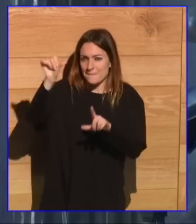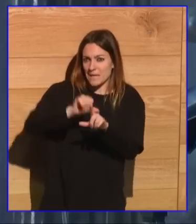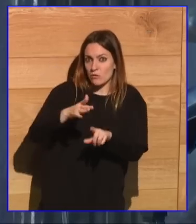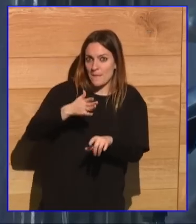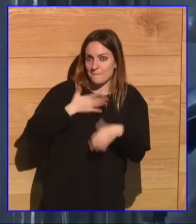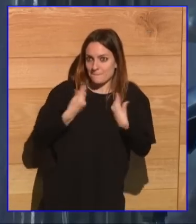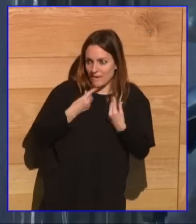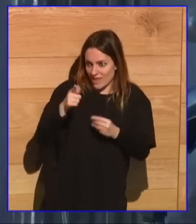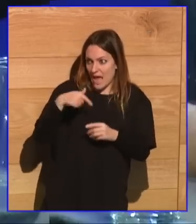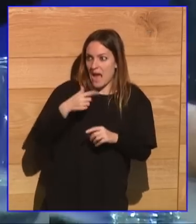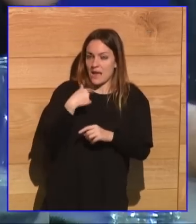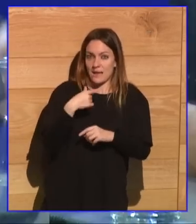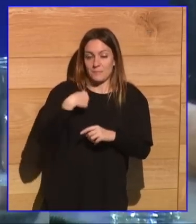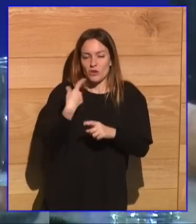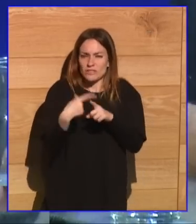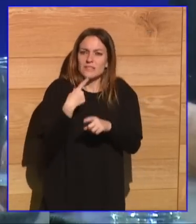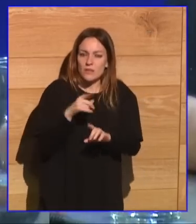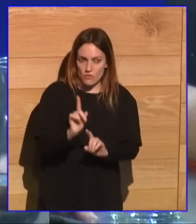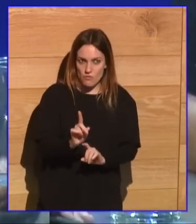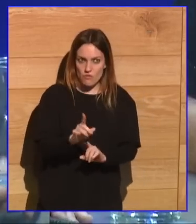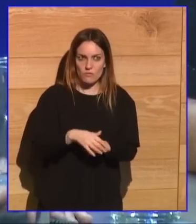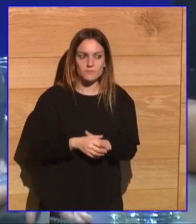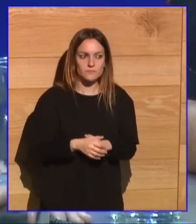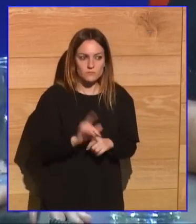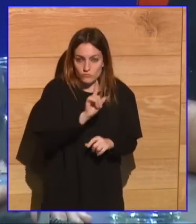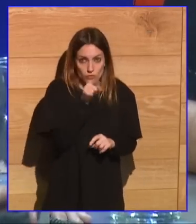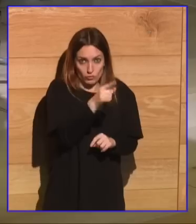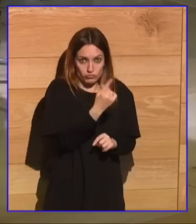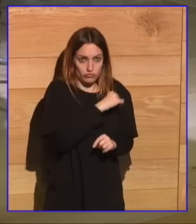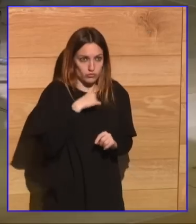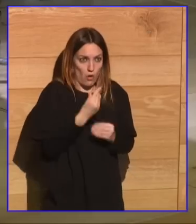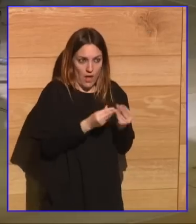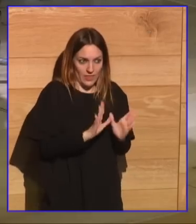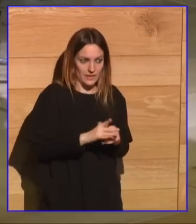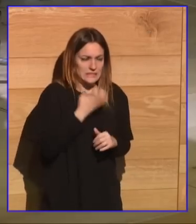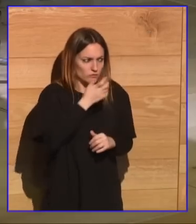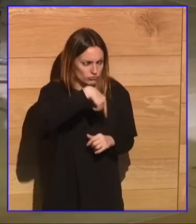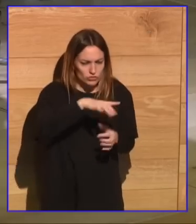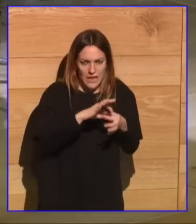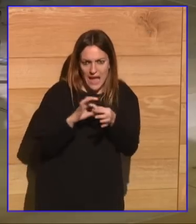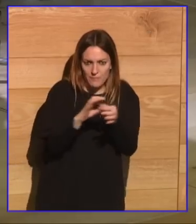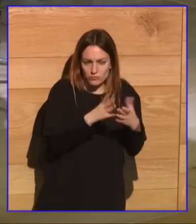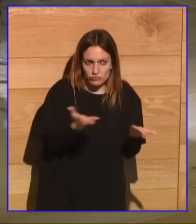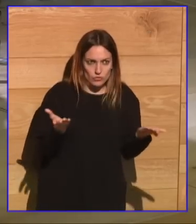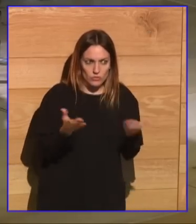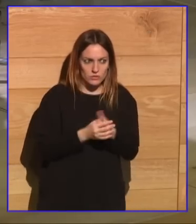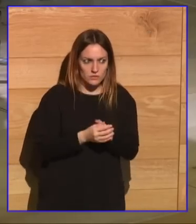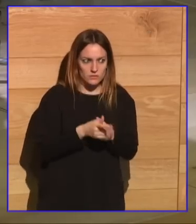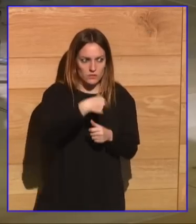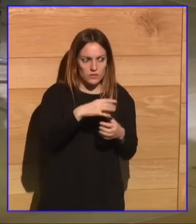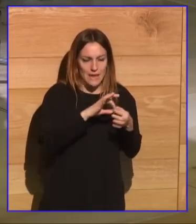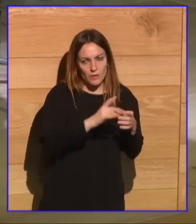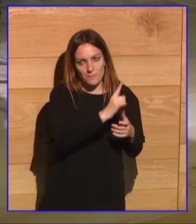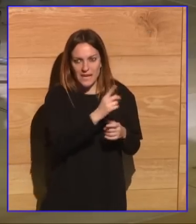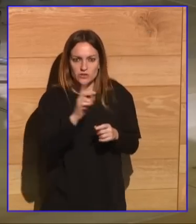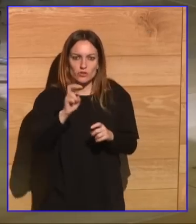vida no te metas, Ya, ¿vale? Si no claro, si a él también. No, si ya te metes tú solo. Si somos todos amigos y... Bueno, unos somos más amigos que